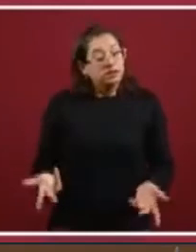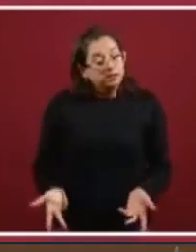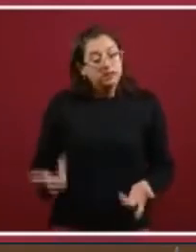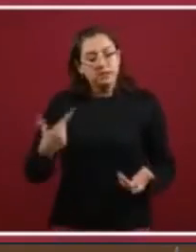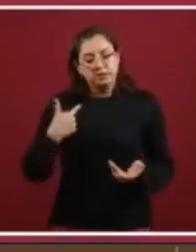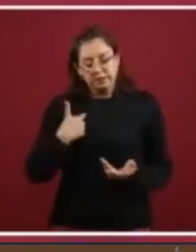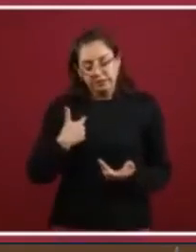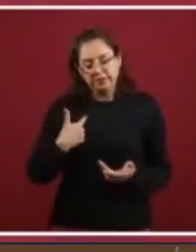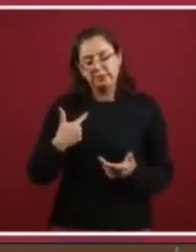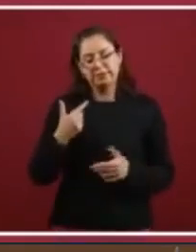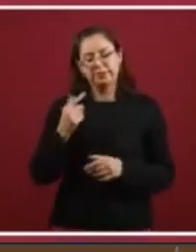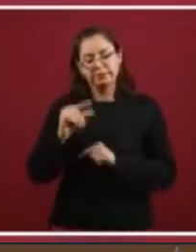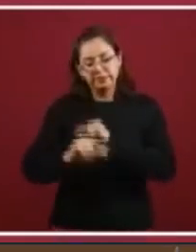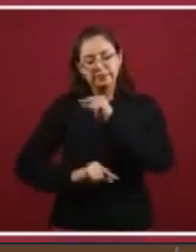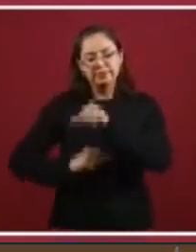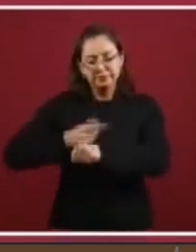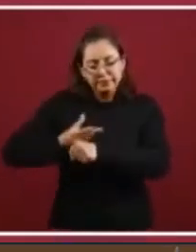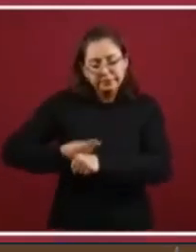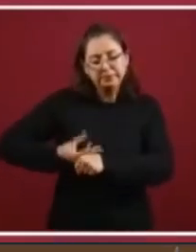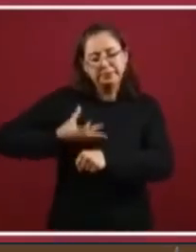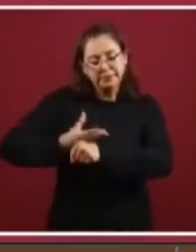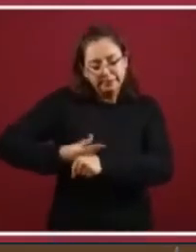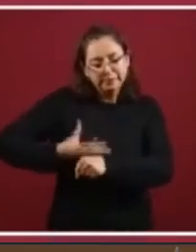resuelva todo esto